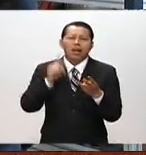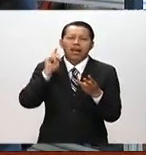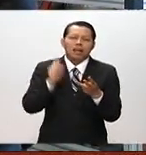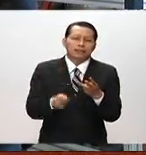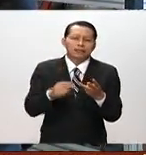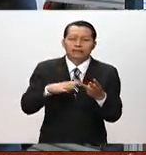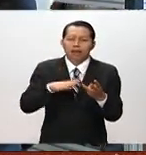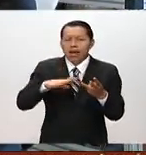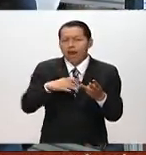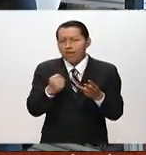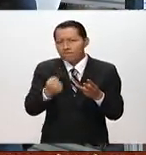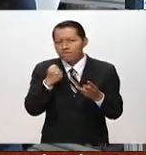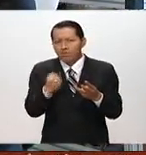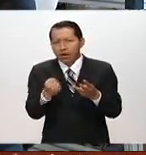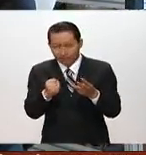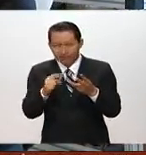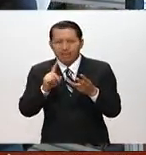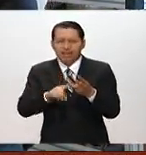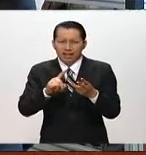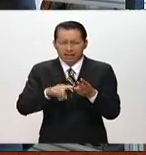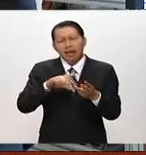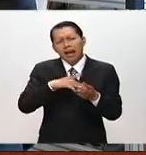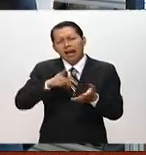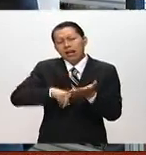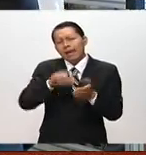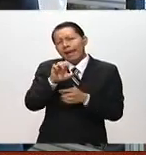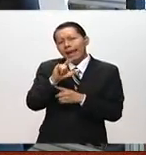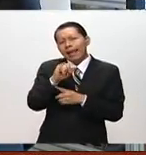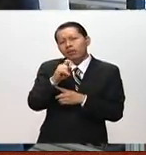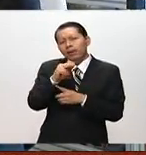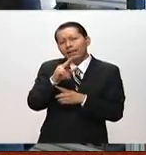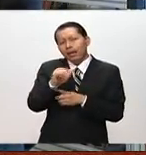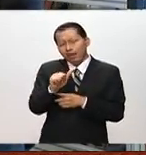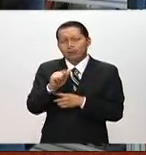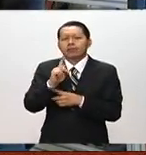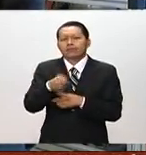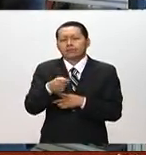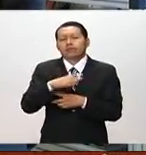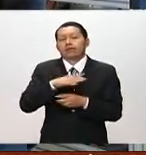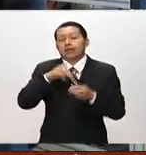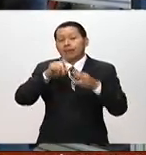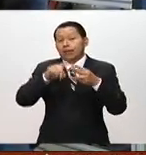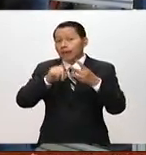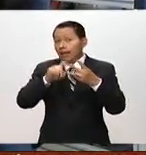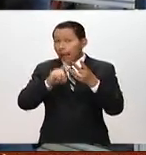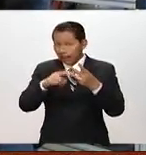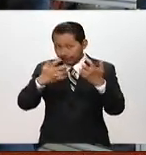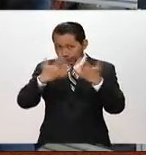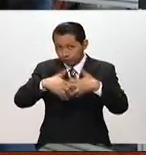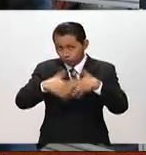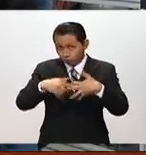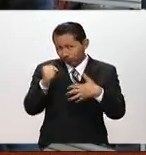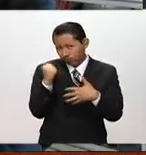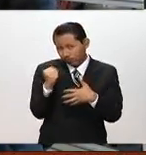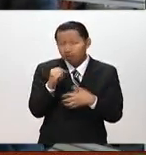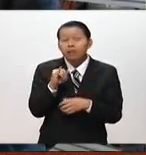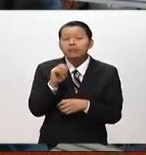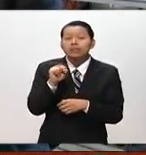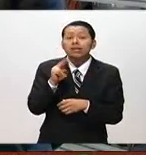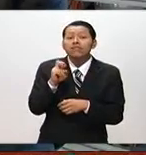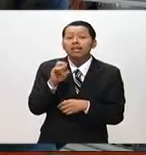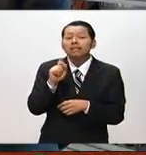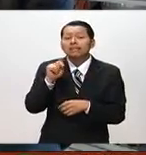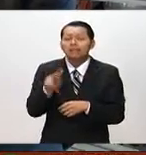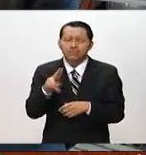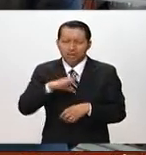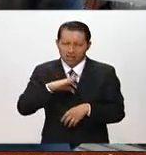un fuerte crecimiento en la industria electrónica. Resulta que en estas 3 grandes industrias, el CIMBESTAF